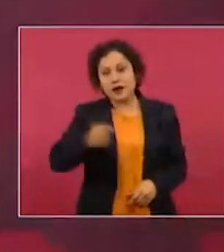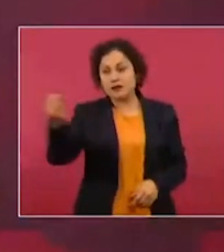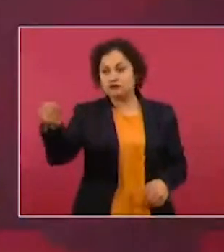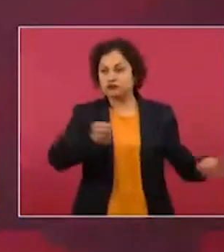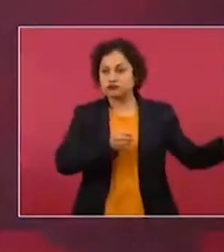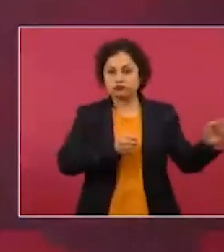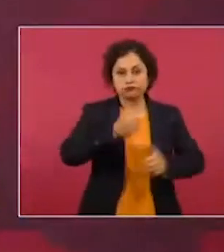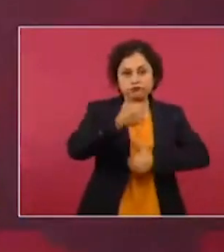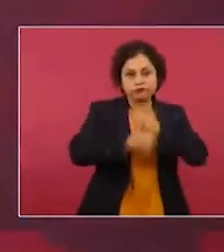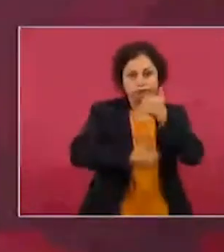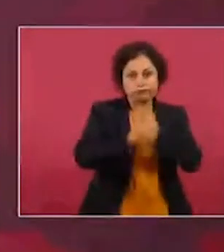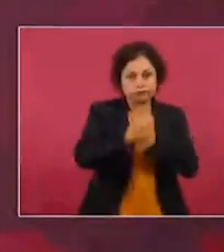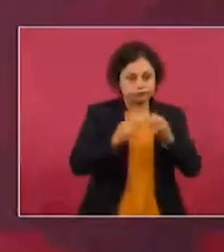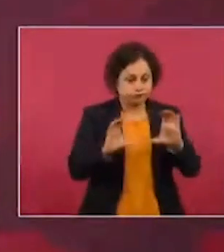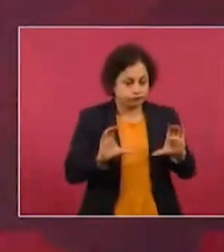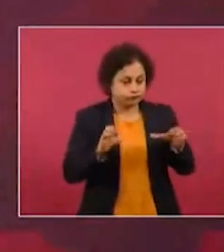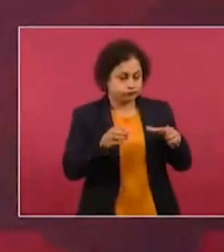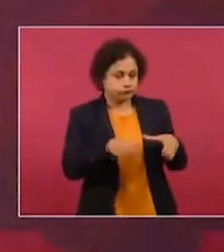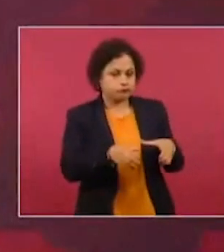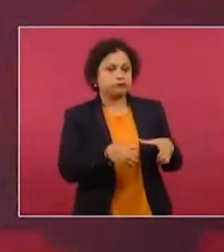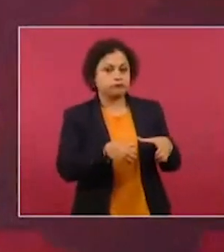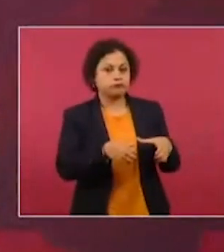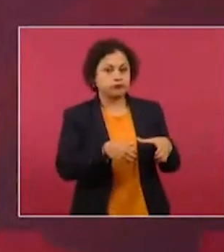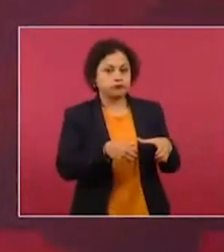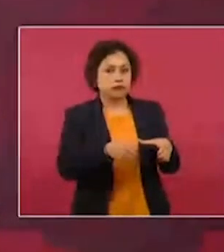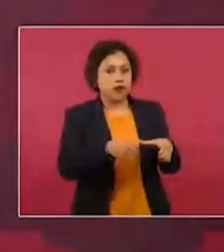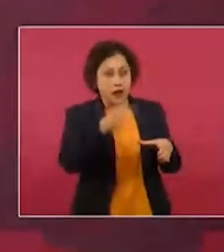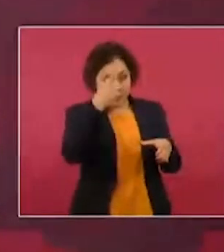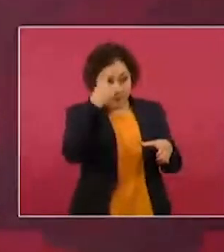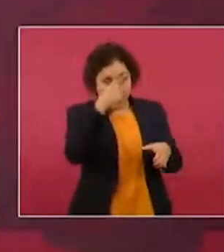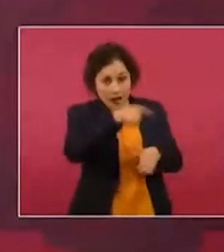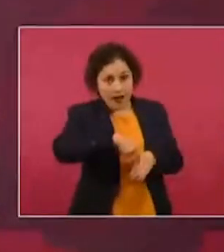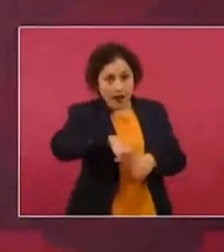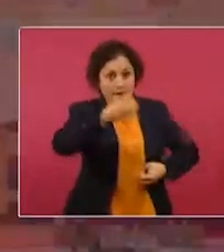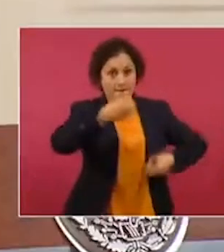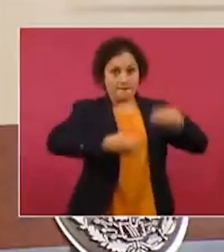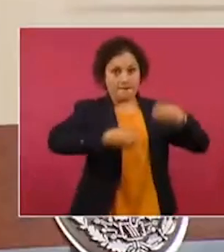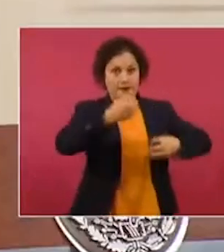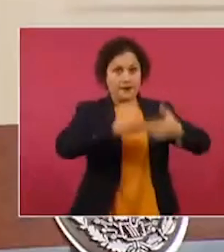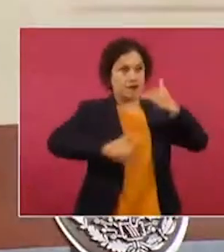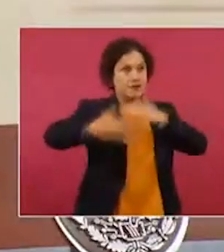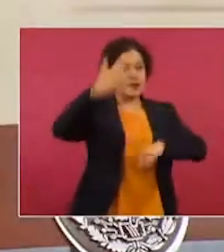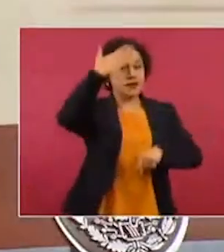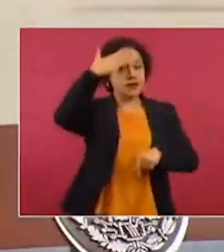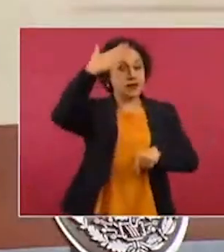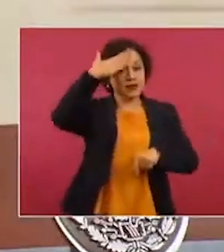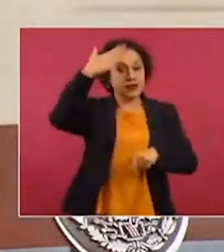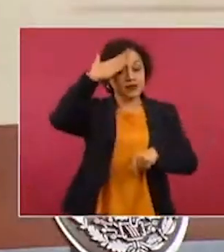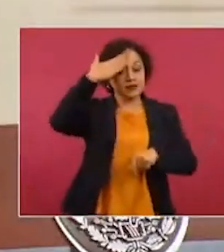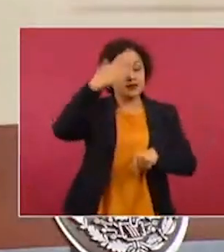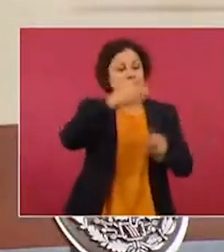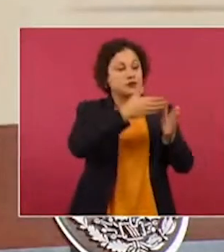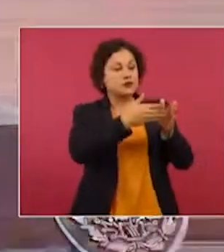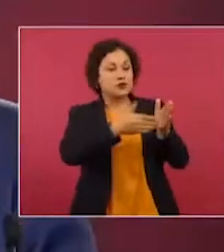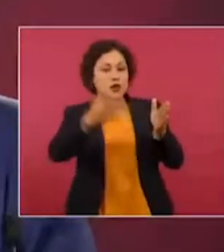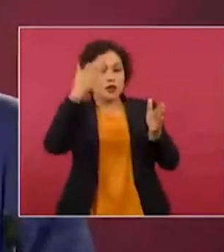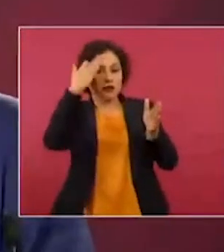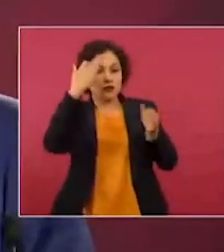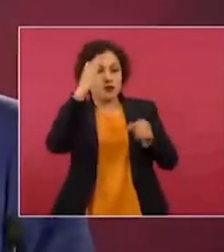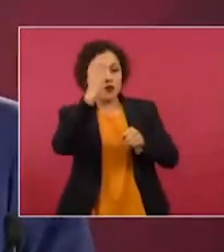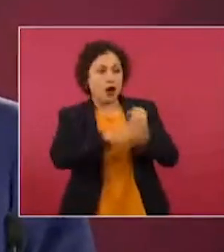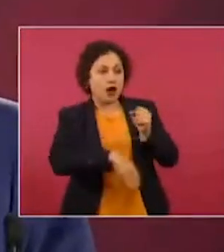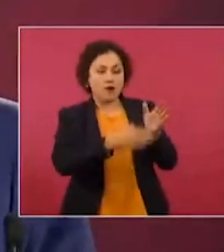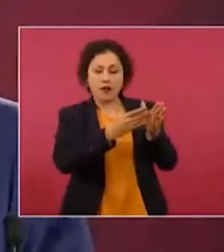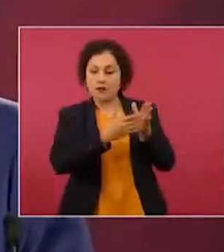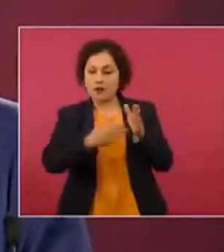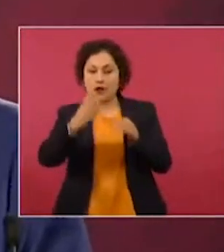Alberto Fernández que ayer habló con el presidente Lula da Silva de este tema y también que el día de hoy anuncia que el día de hoy estará